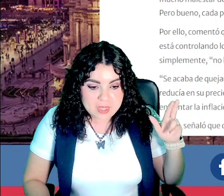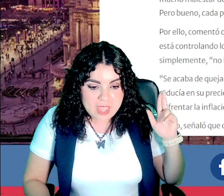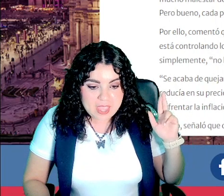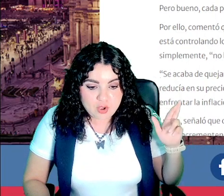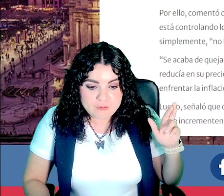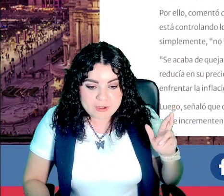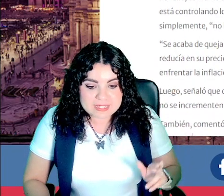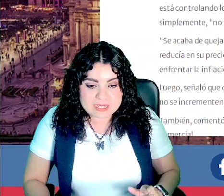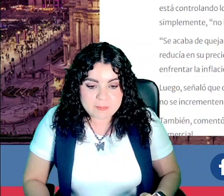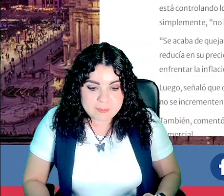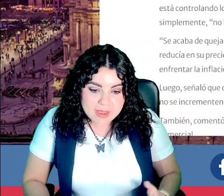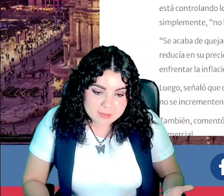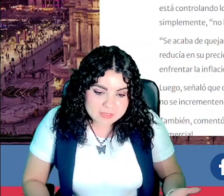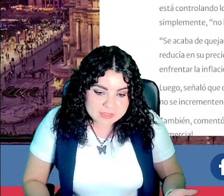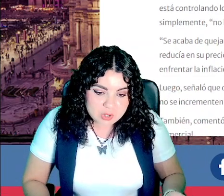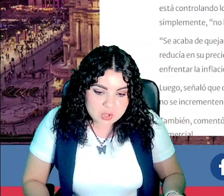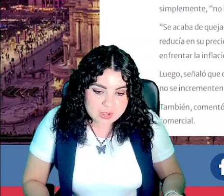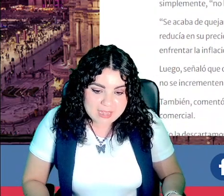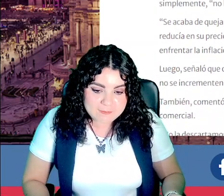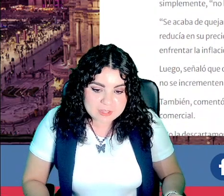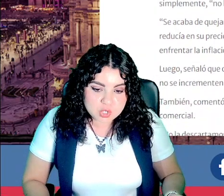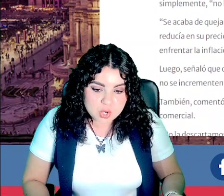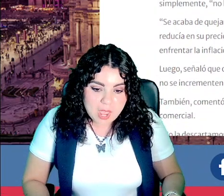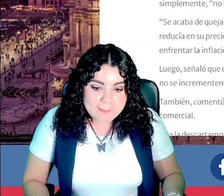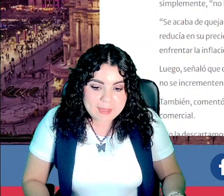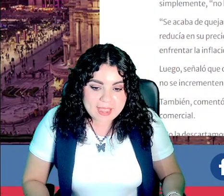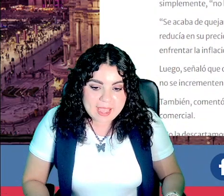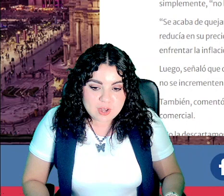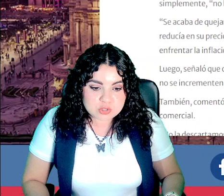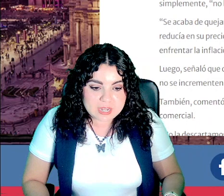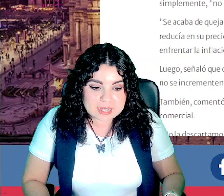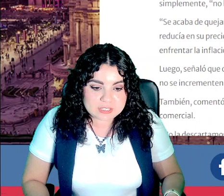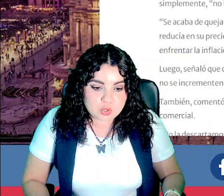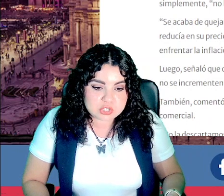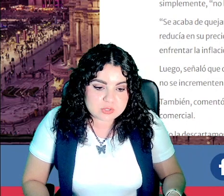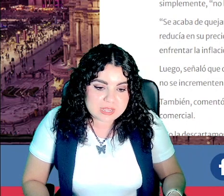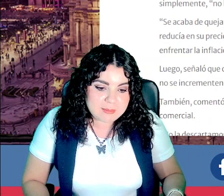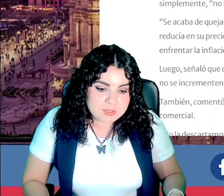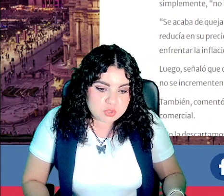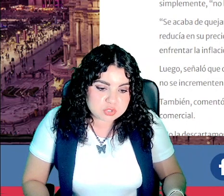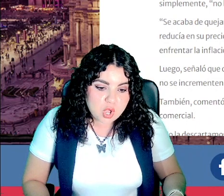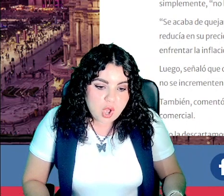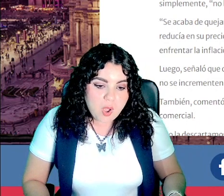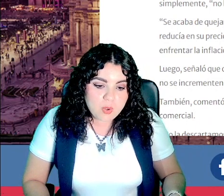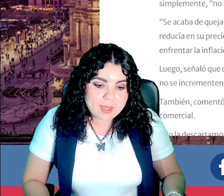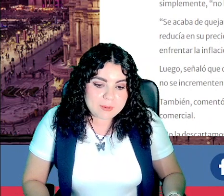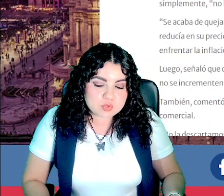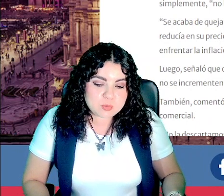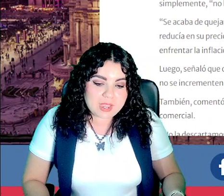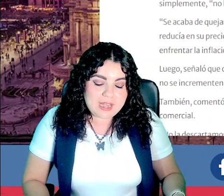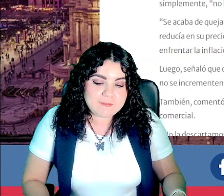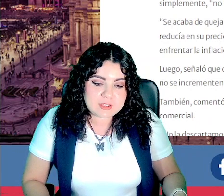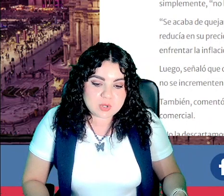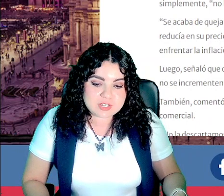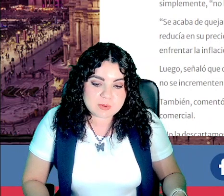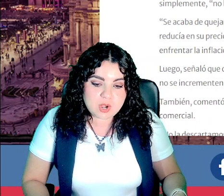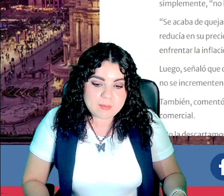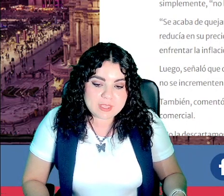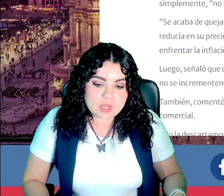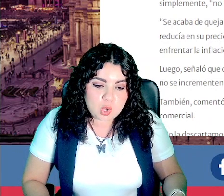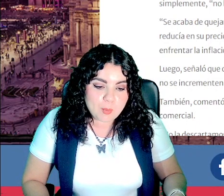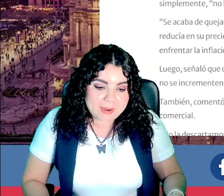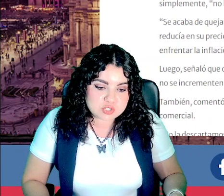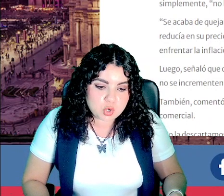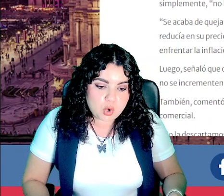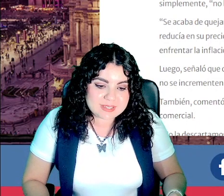alimentos. En conferencia, el mandatario dijo que la inflación pega en los energéticos y en los alimentos, aunque presumió que la inflación es menor en